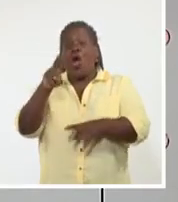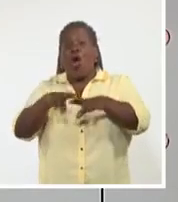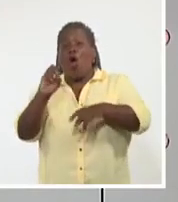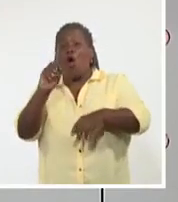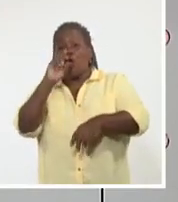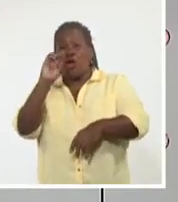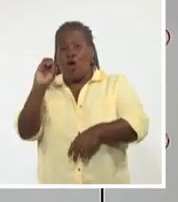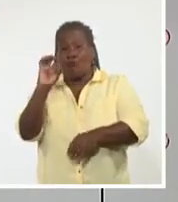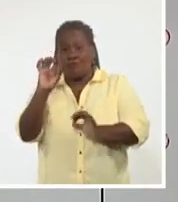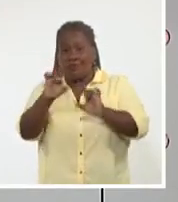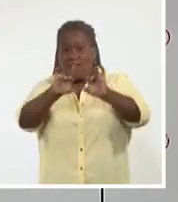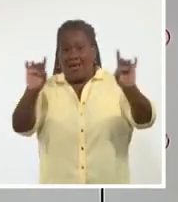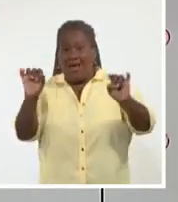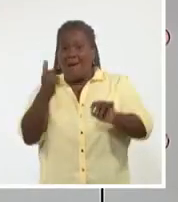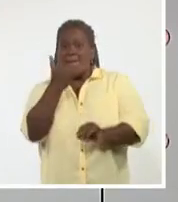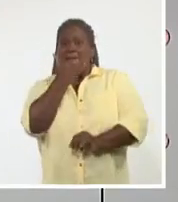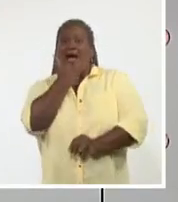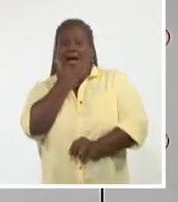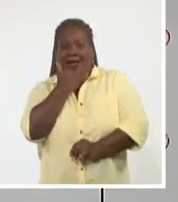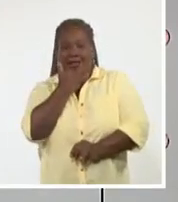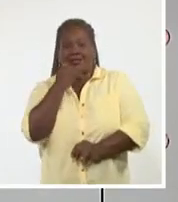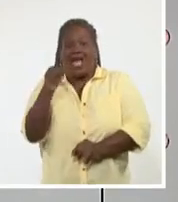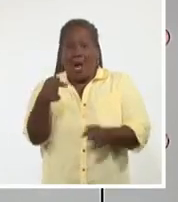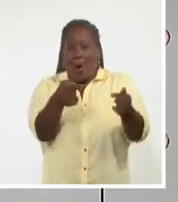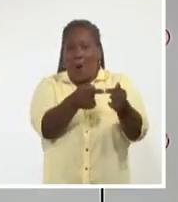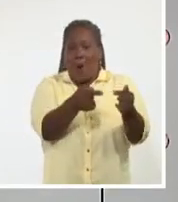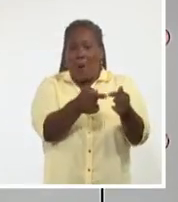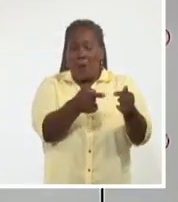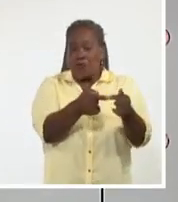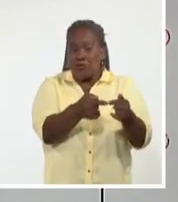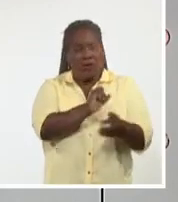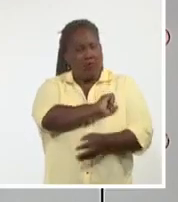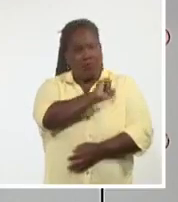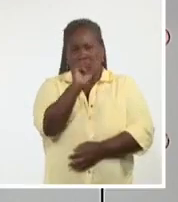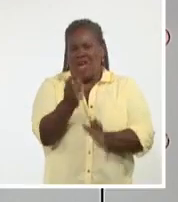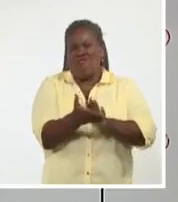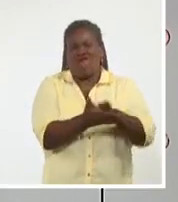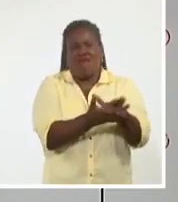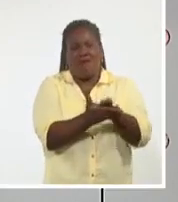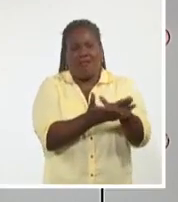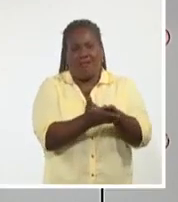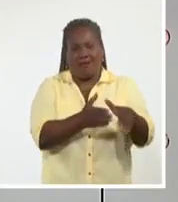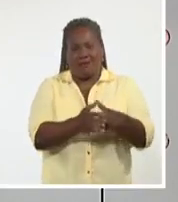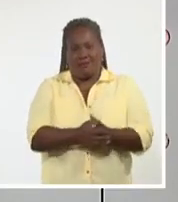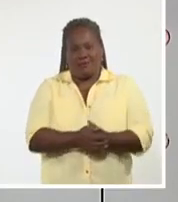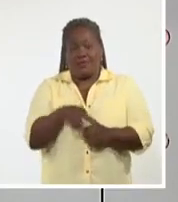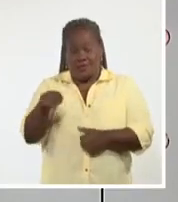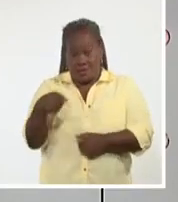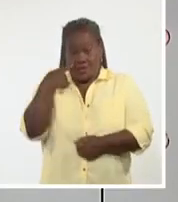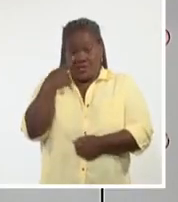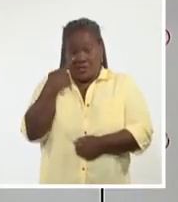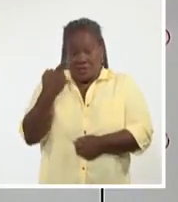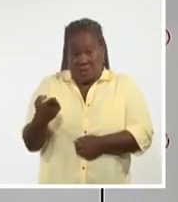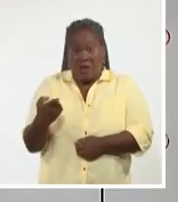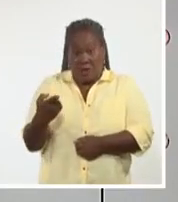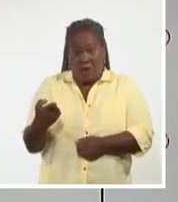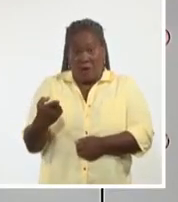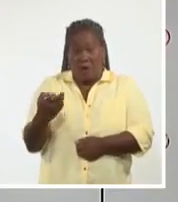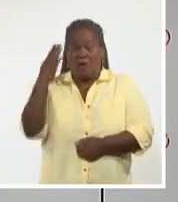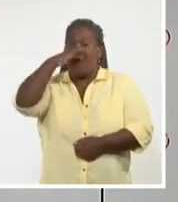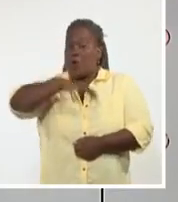en fin que los opositores no lograron ofrecer nuevos liderazgos y constataron el descalabro de no